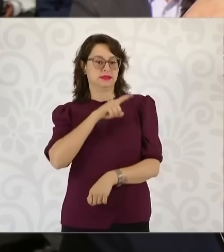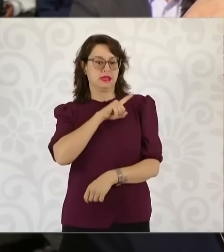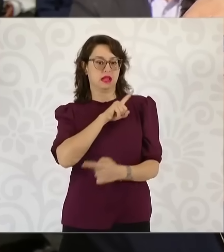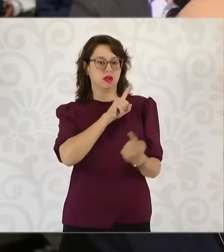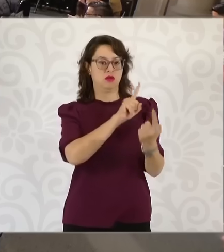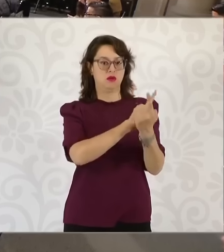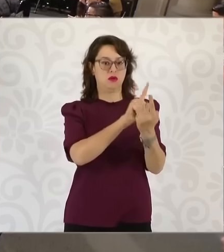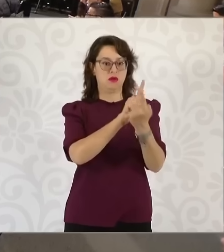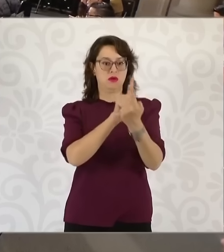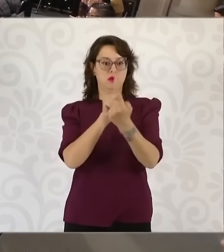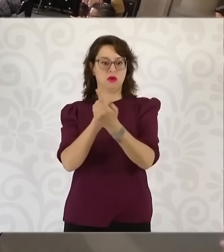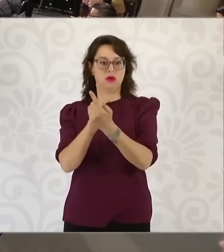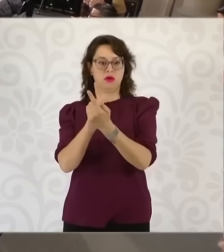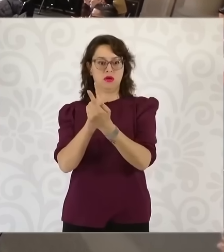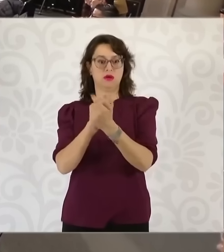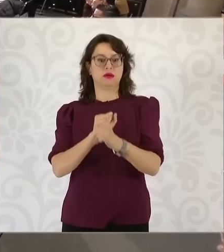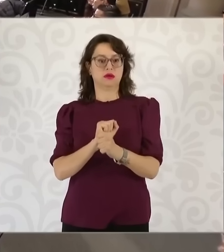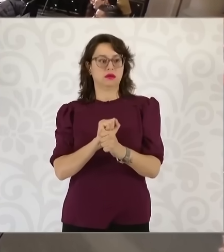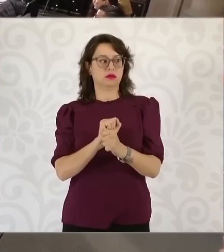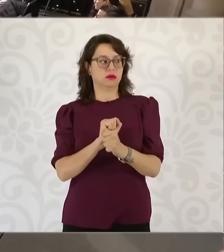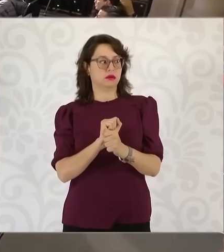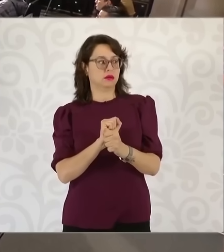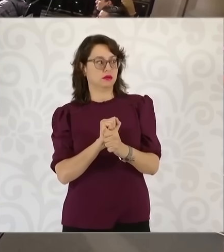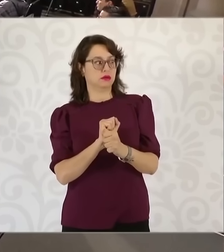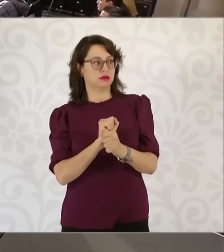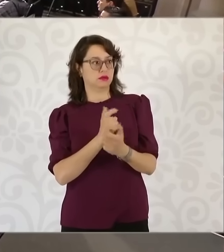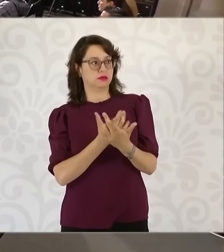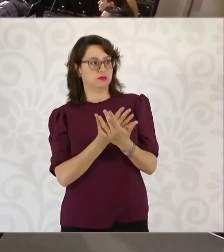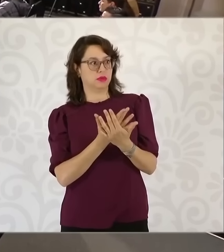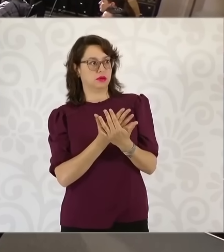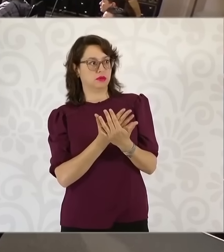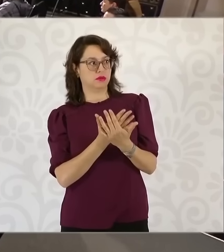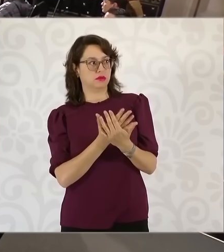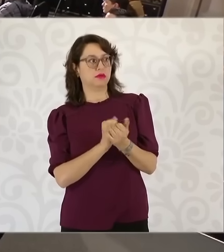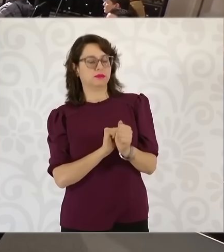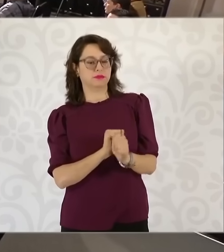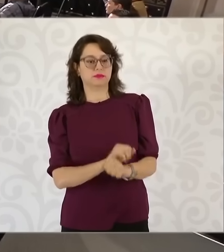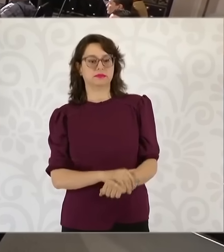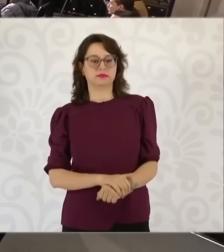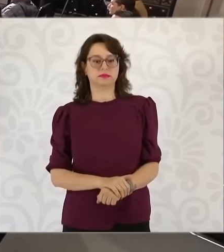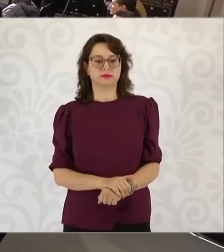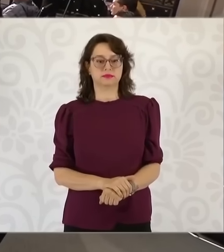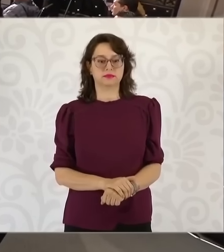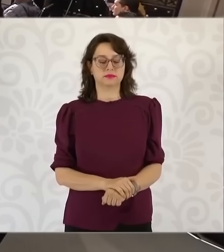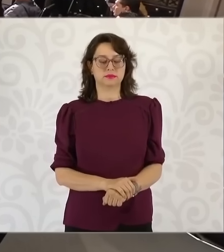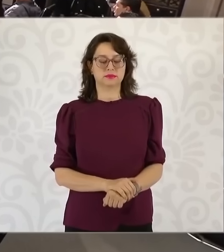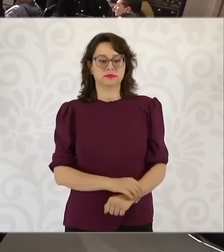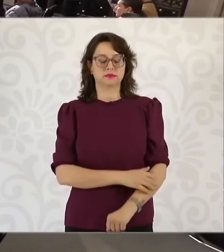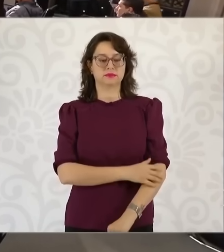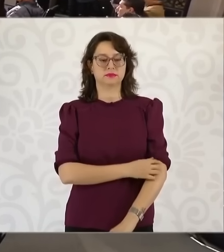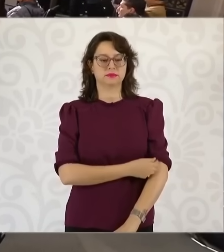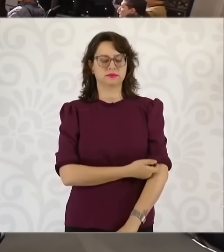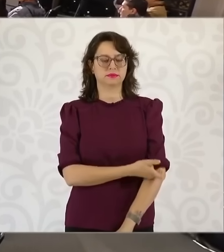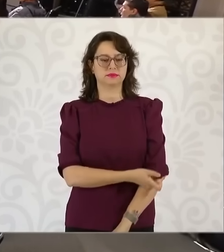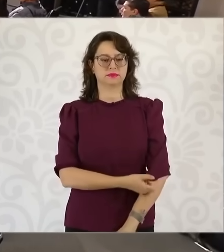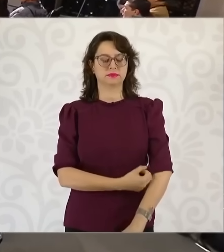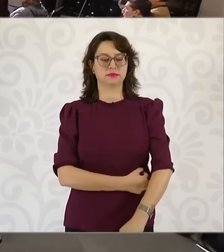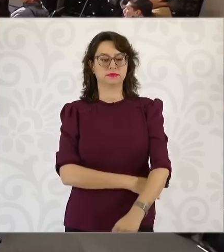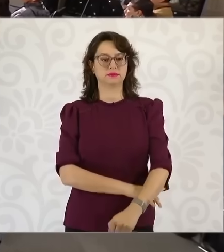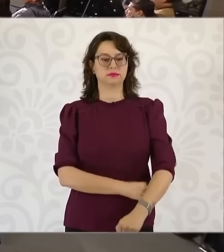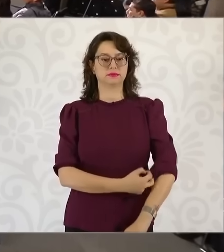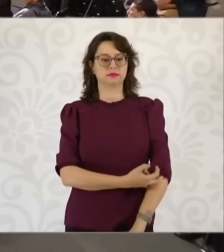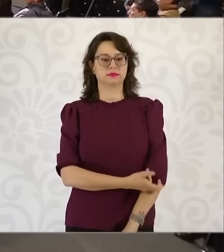Espera un poco, está lo del INE. A ver, pero hay una donde se entra a los…